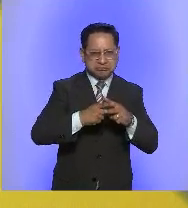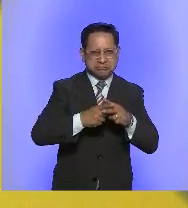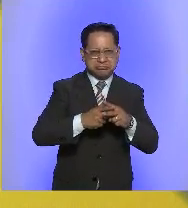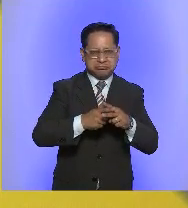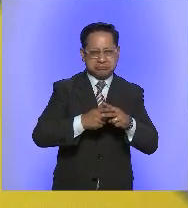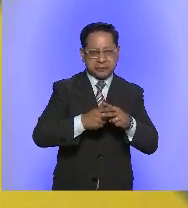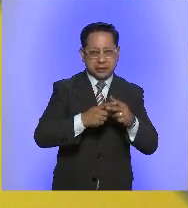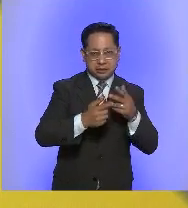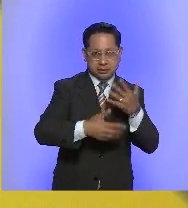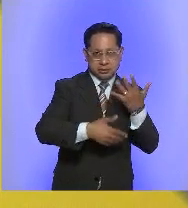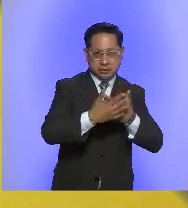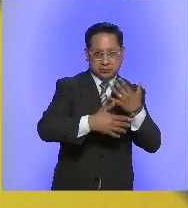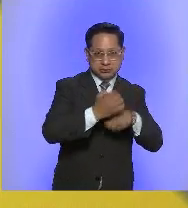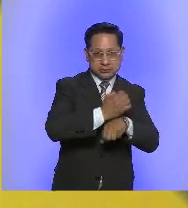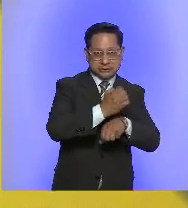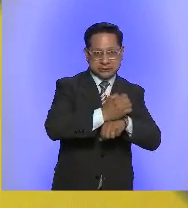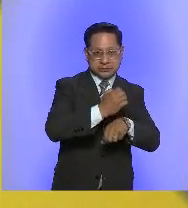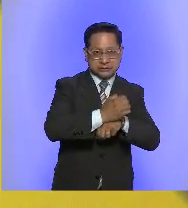19,272.